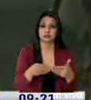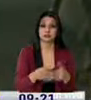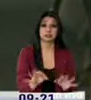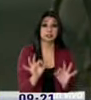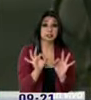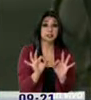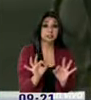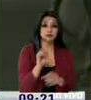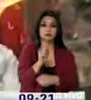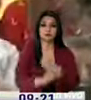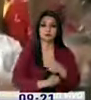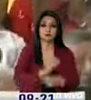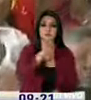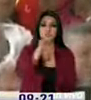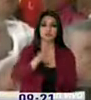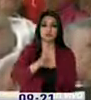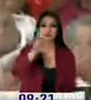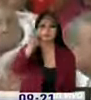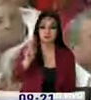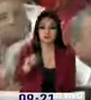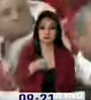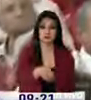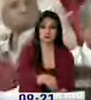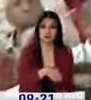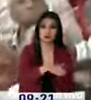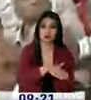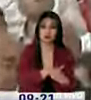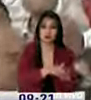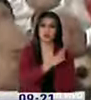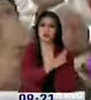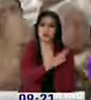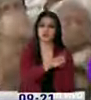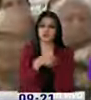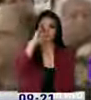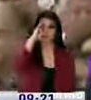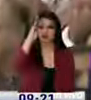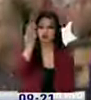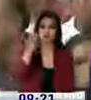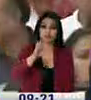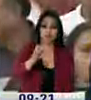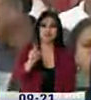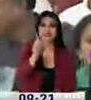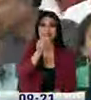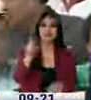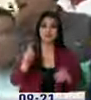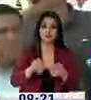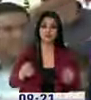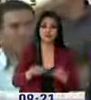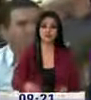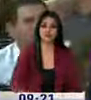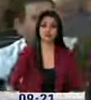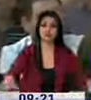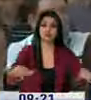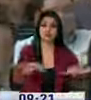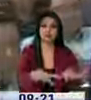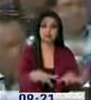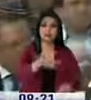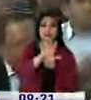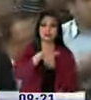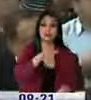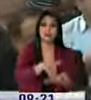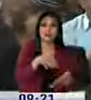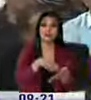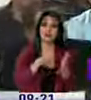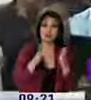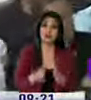listo en el 2020. Para este proyecto, la ESPE ha donado alrededor de 100 hectáreas y acogerá alrededor de